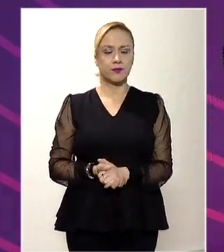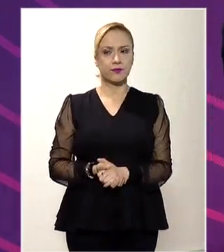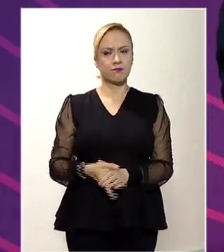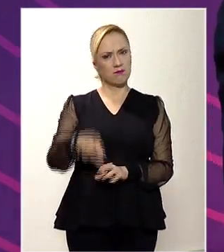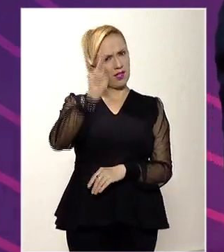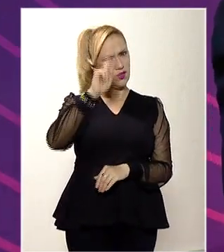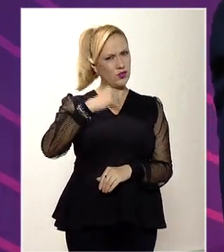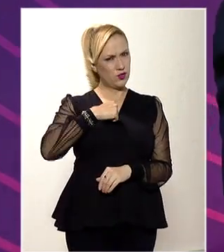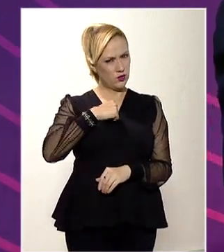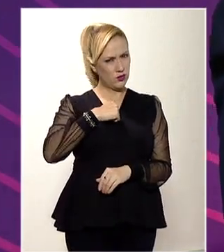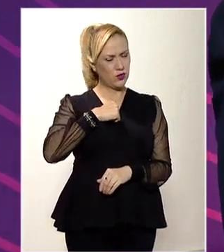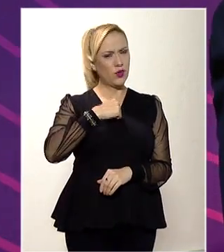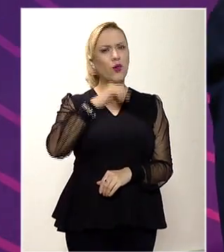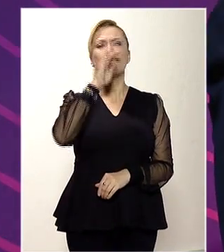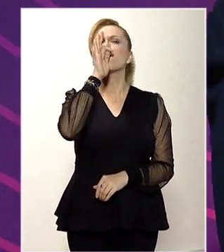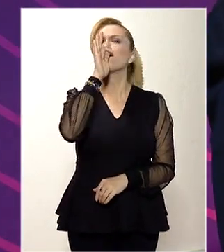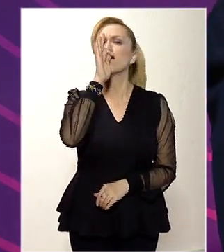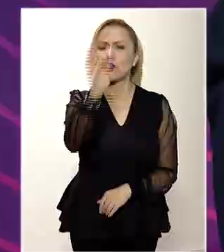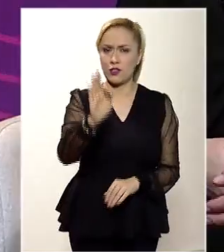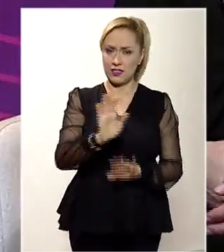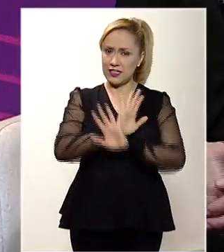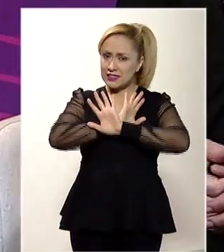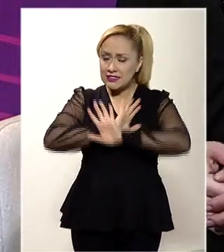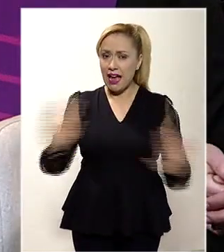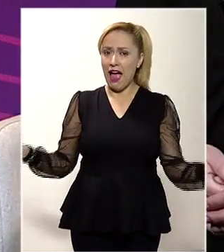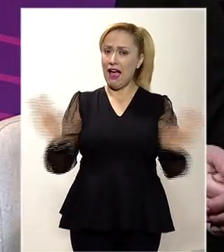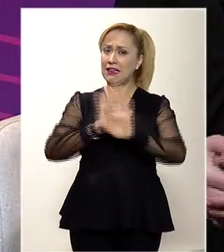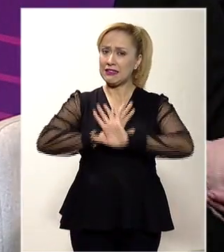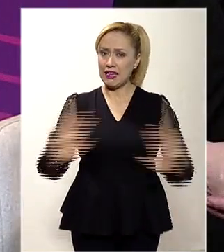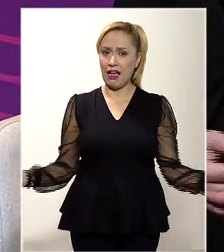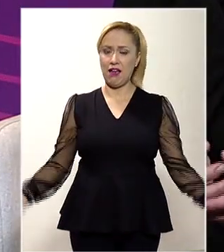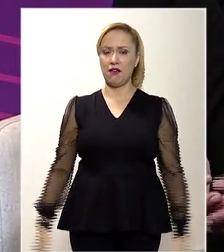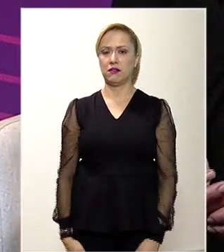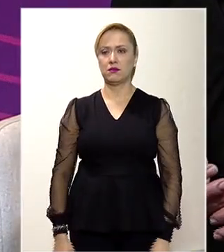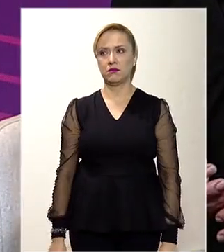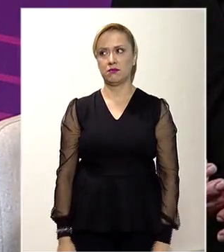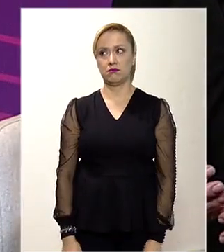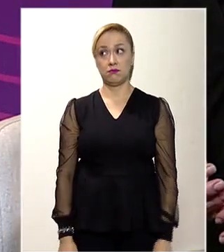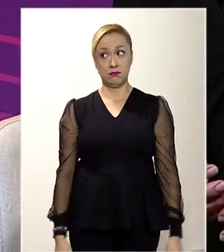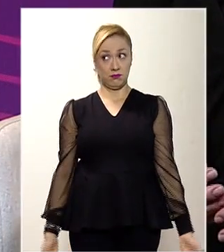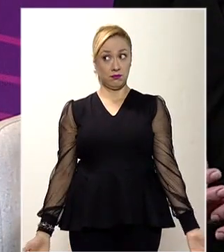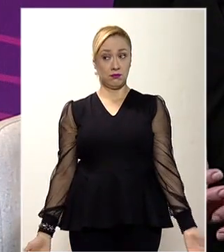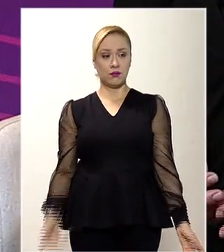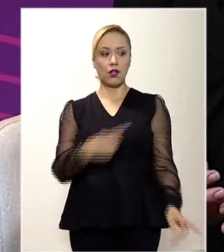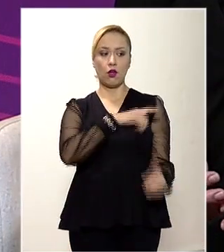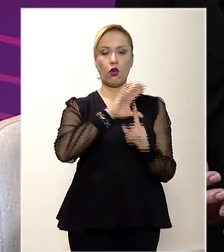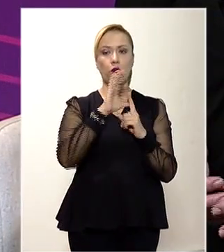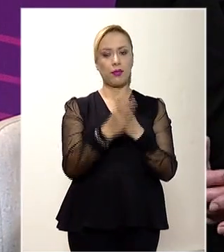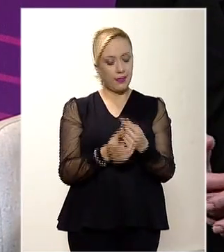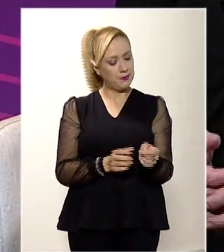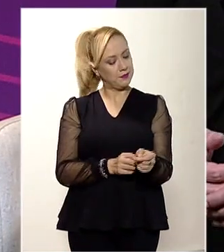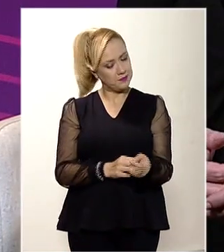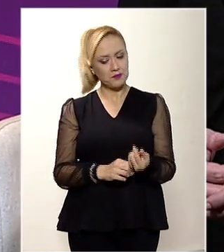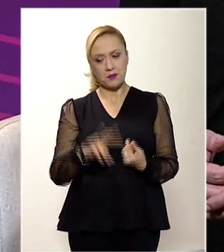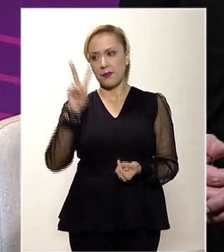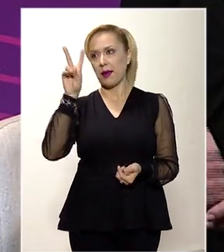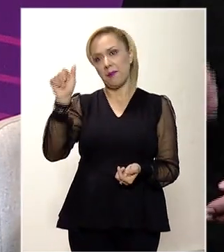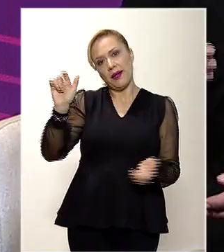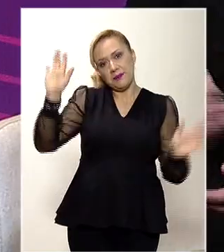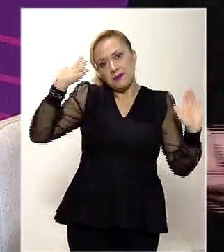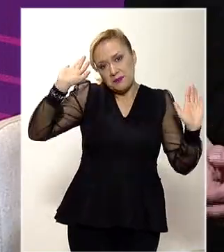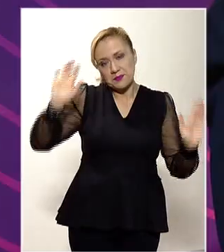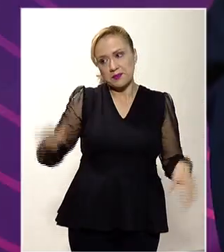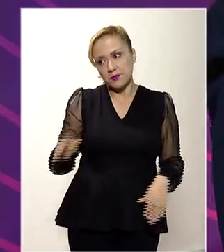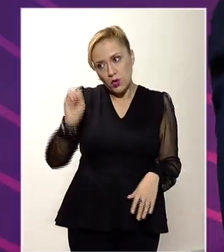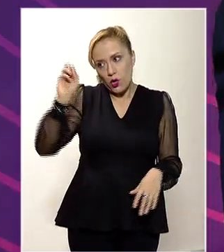Pero yo les juro que ya hice todo diligentemente. Entonces, el comité dijo, órale, pues, vamos a poner algo,